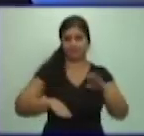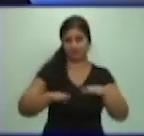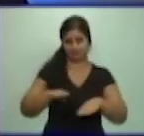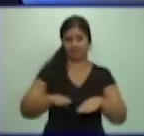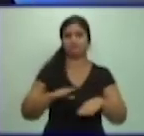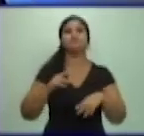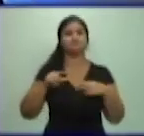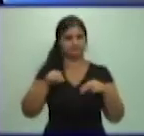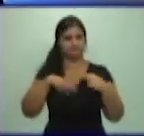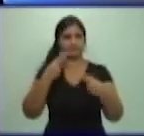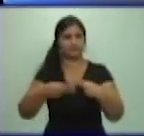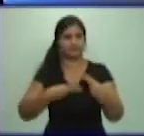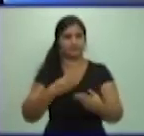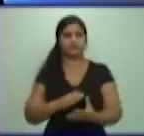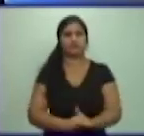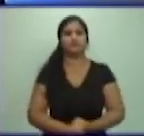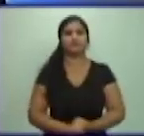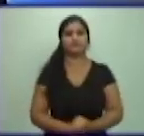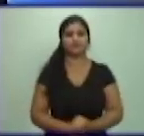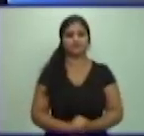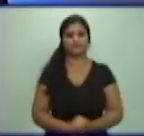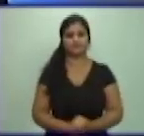dictado.